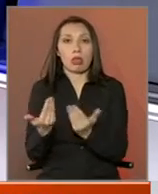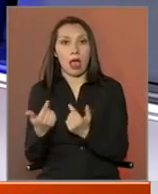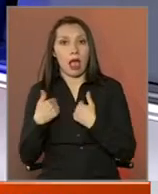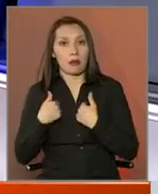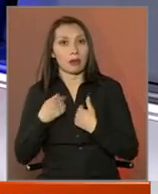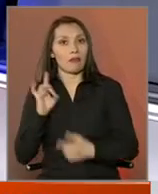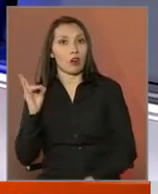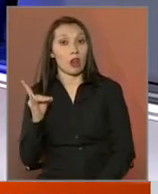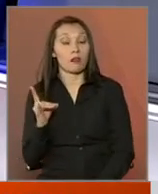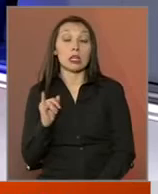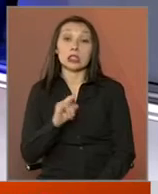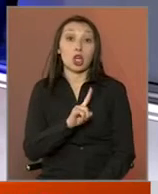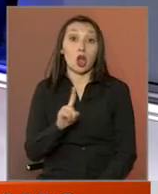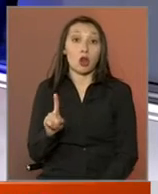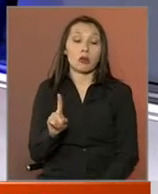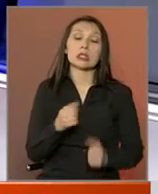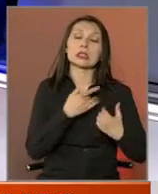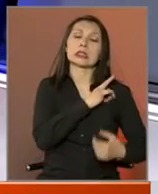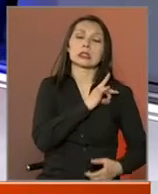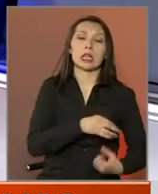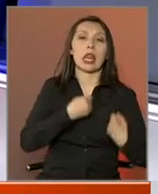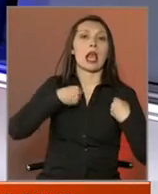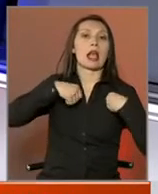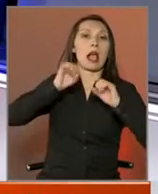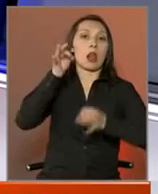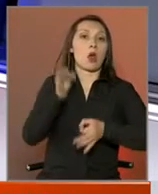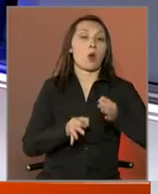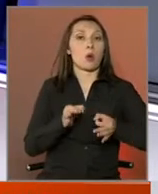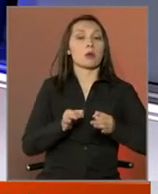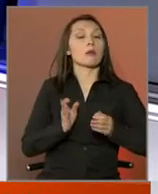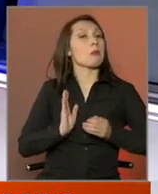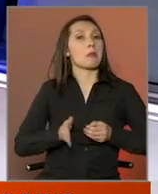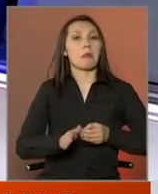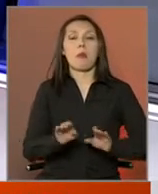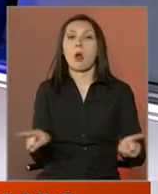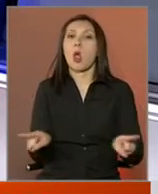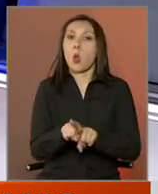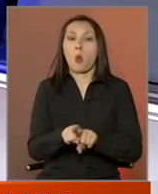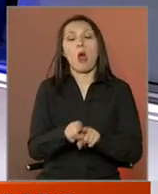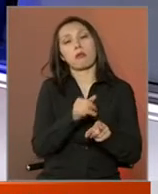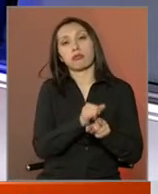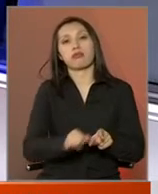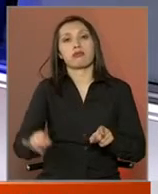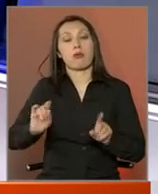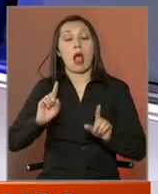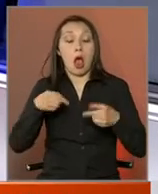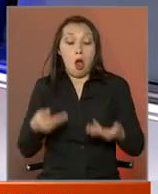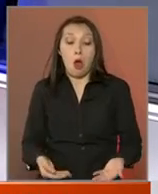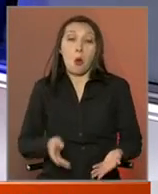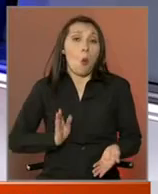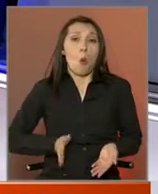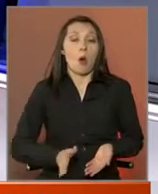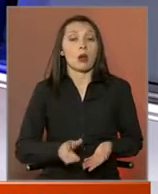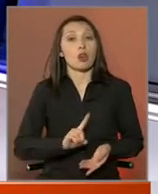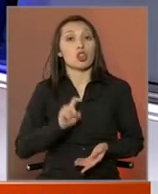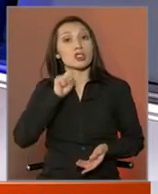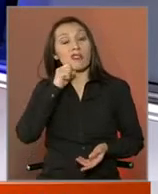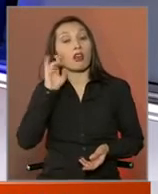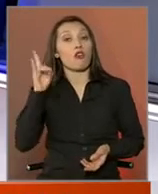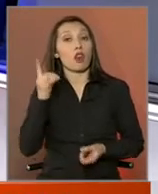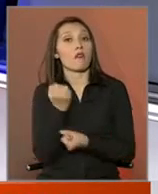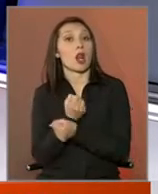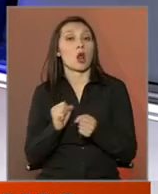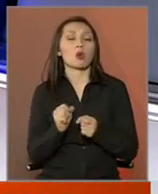Si no es así, Chile ganará el juicio y las cosas se mantendrán igual que hasta el día de hoy, lo que no significa que Bolivia renuncie